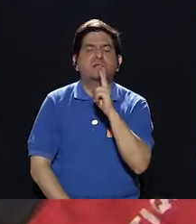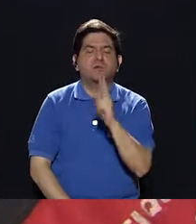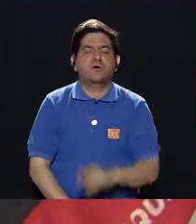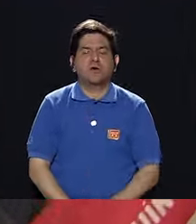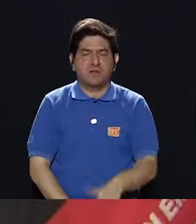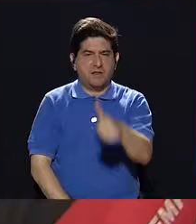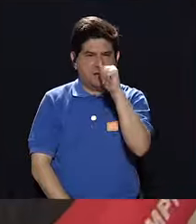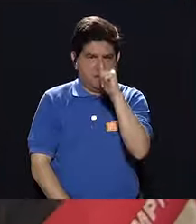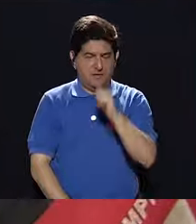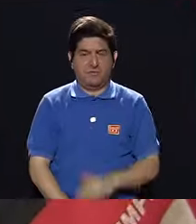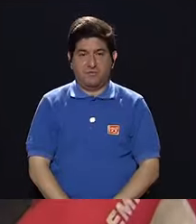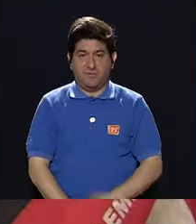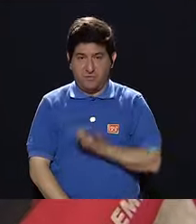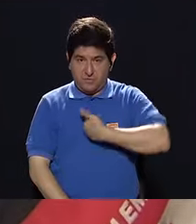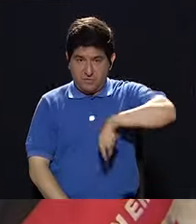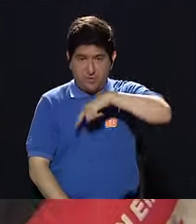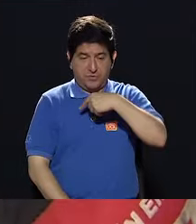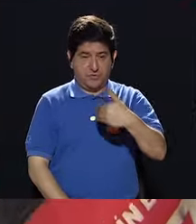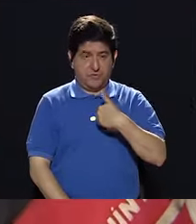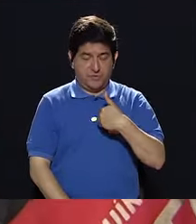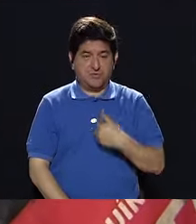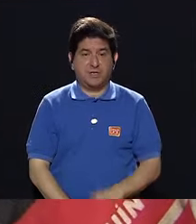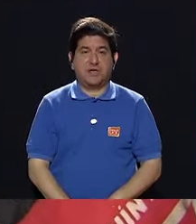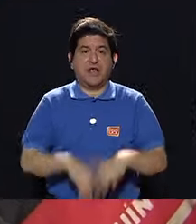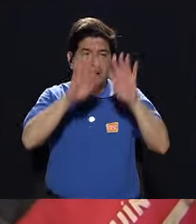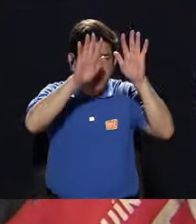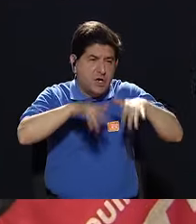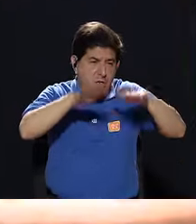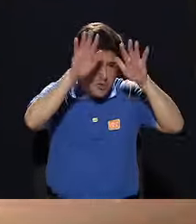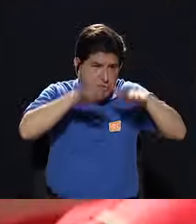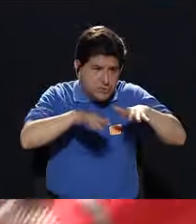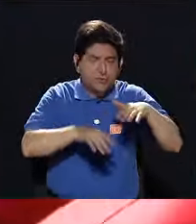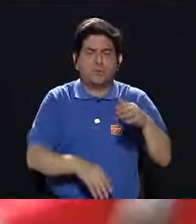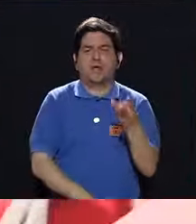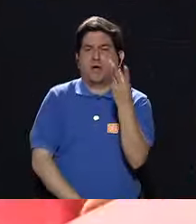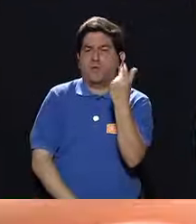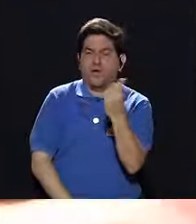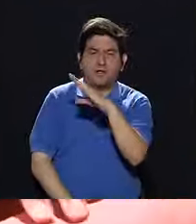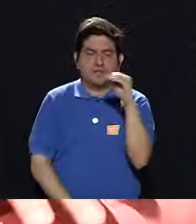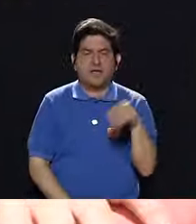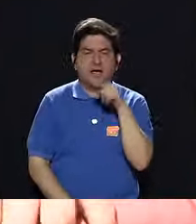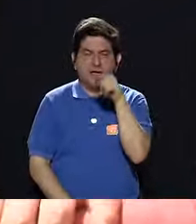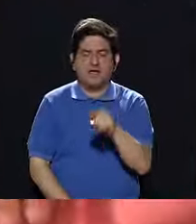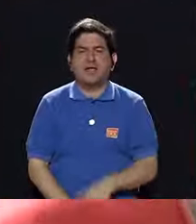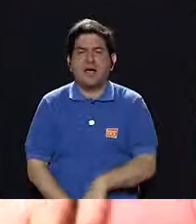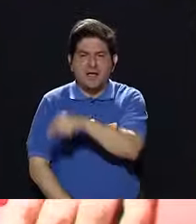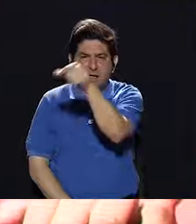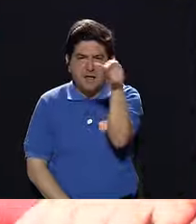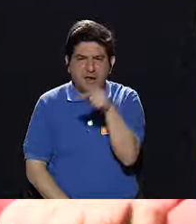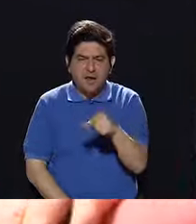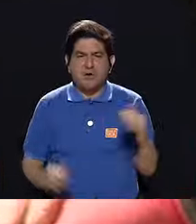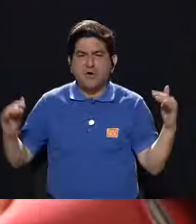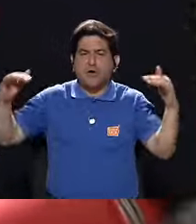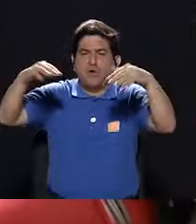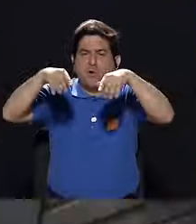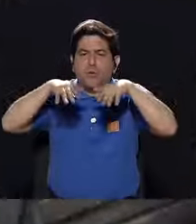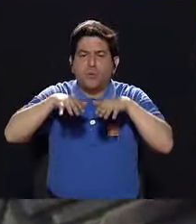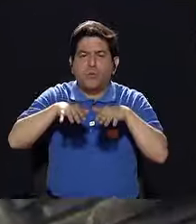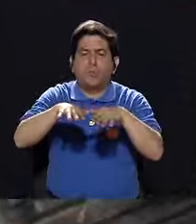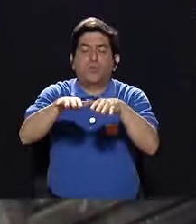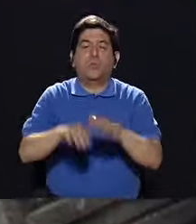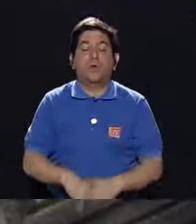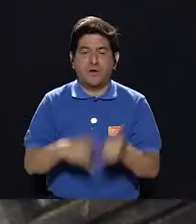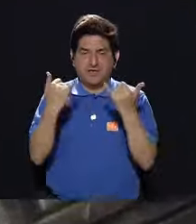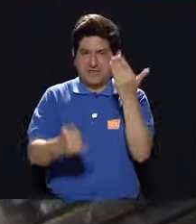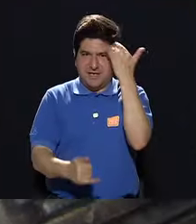real. Cuando nosotros tenemos cuánto precipita y tenemos cuánto escurre en la cuenca, podemos definir cuál es